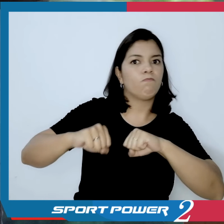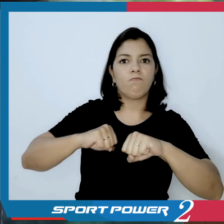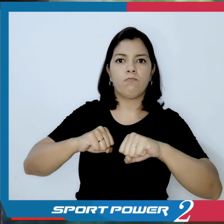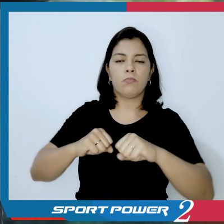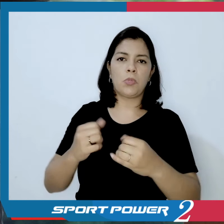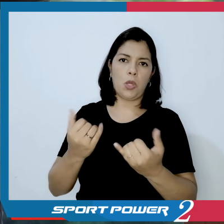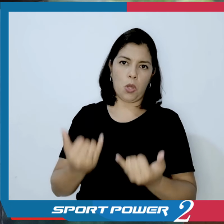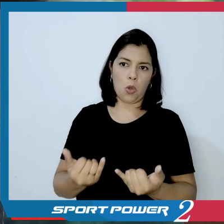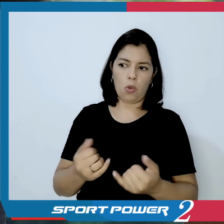Andrés ahorita está un poco más integrado, más incluido. El compañerismo que tiene Andrés ahorita